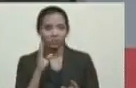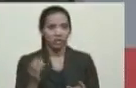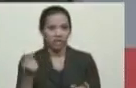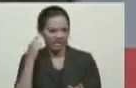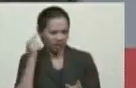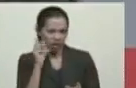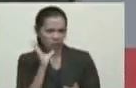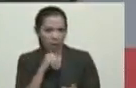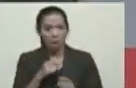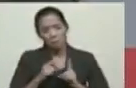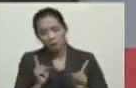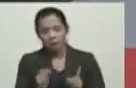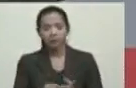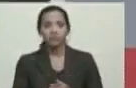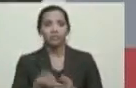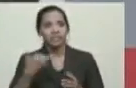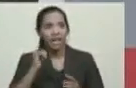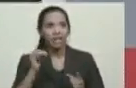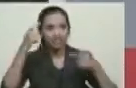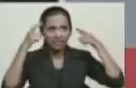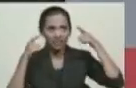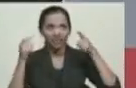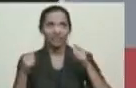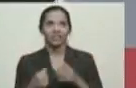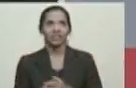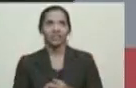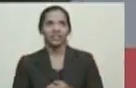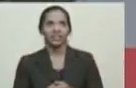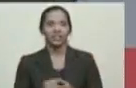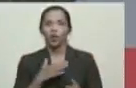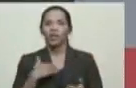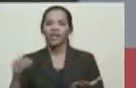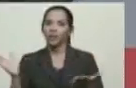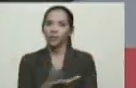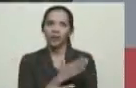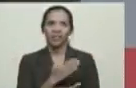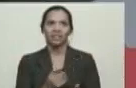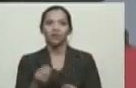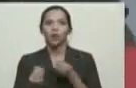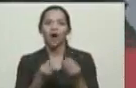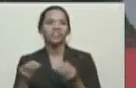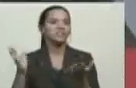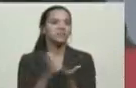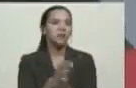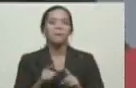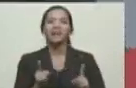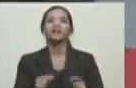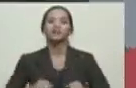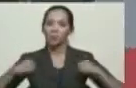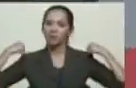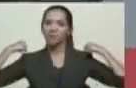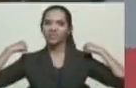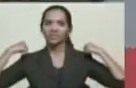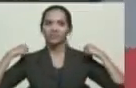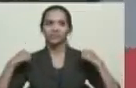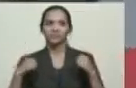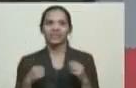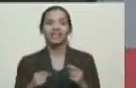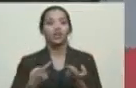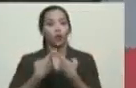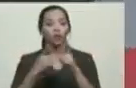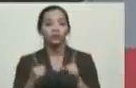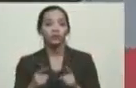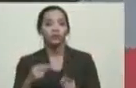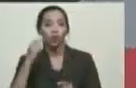y los chavistas que sí existimos, que nos quieren invisibilizar, nos hacen invisibles, pero somos invencibles, y los del otro lado,